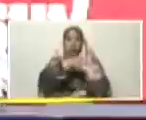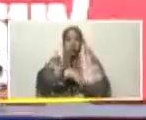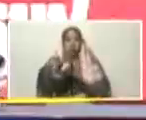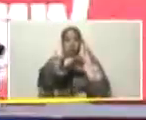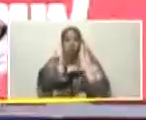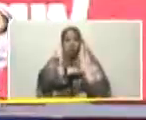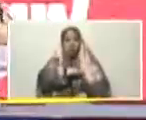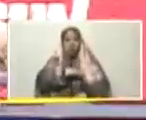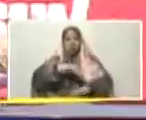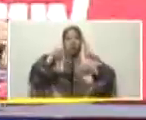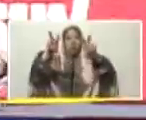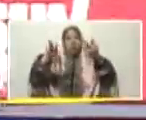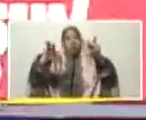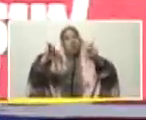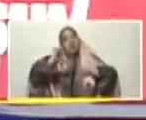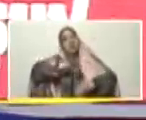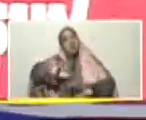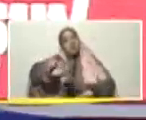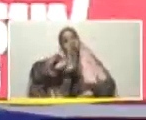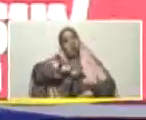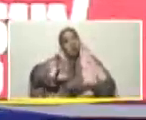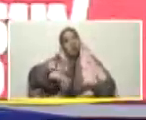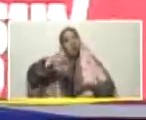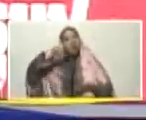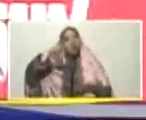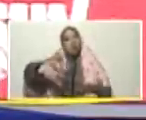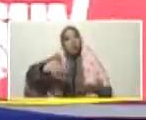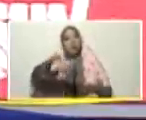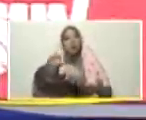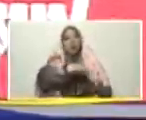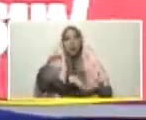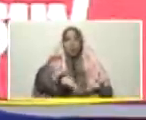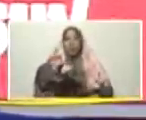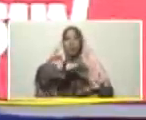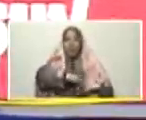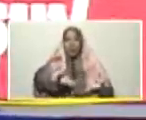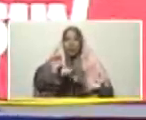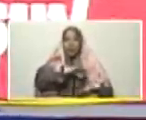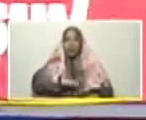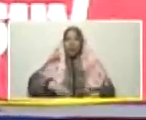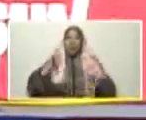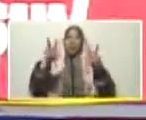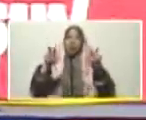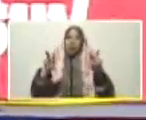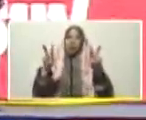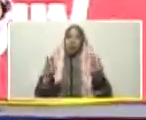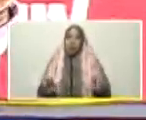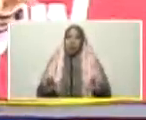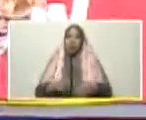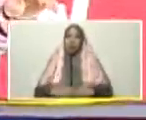una nueva sociedad tenemos una nueva conformación